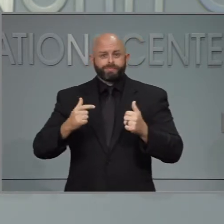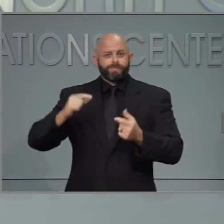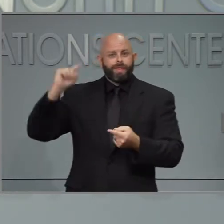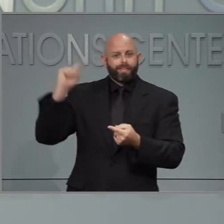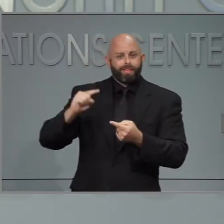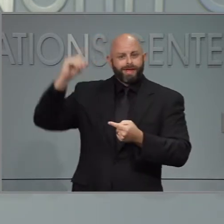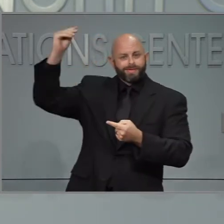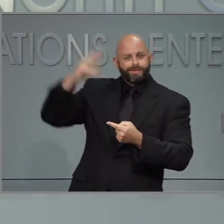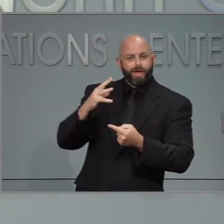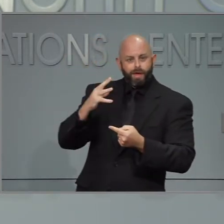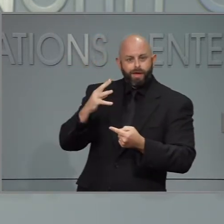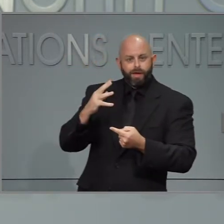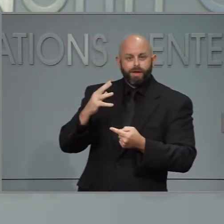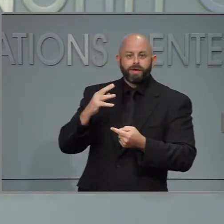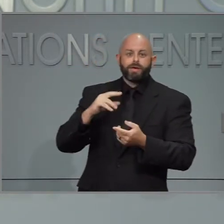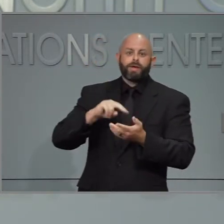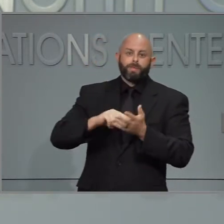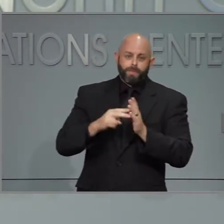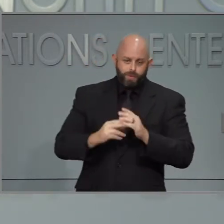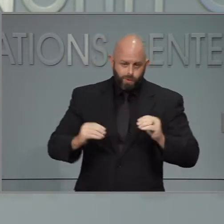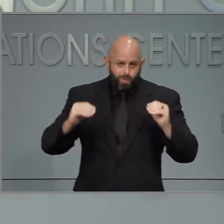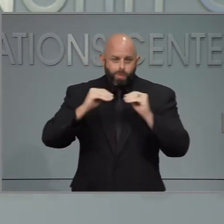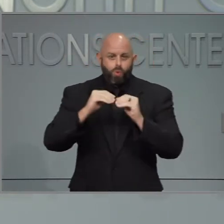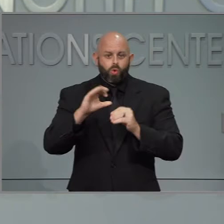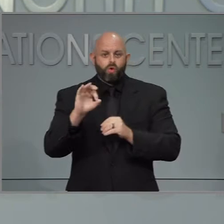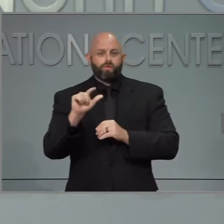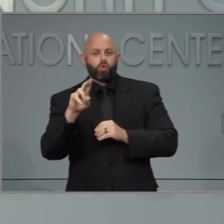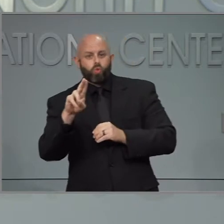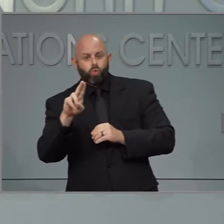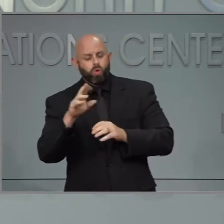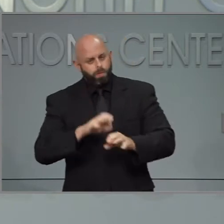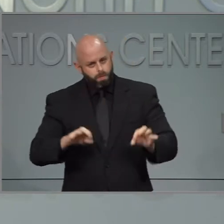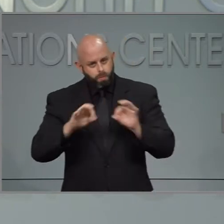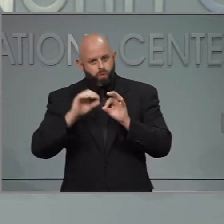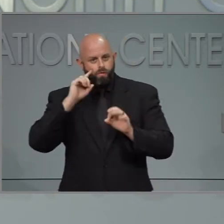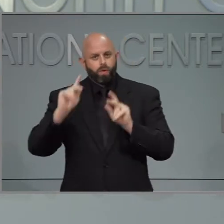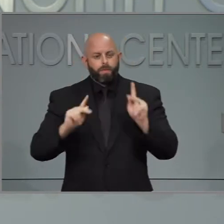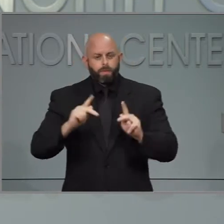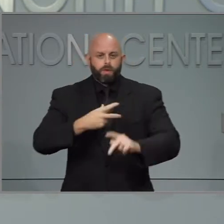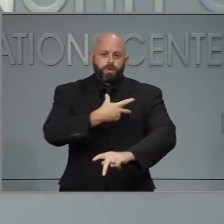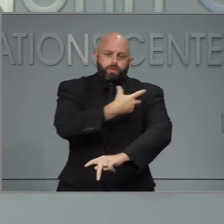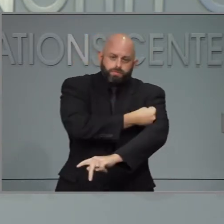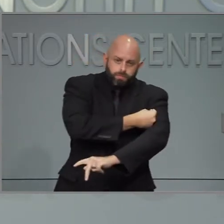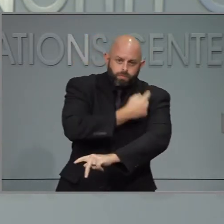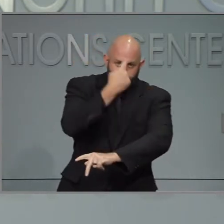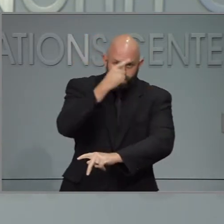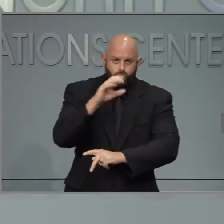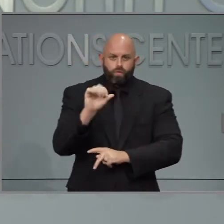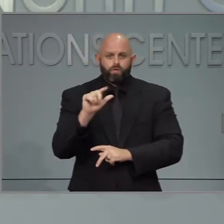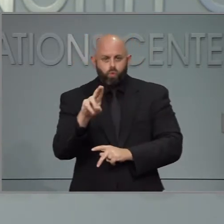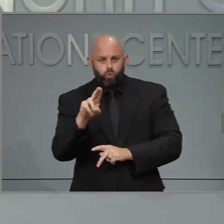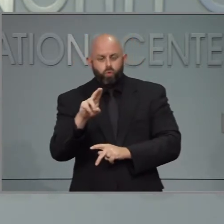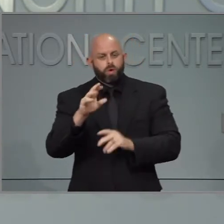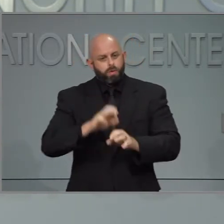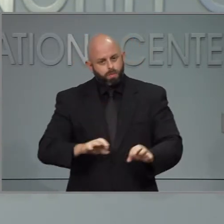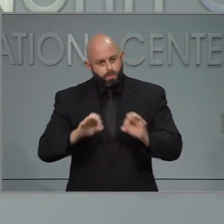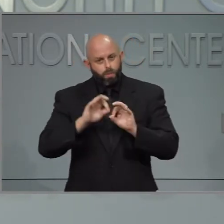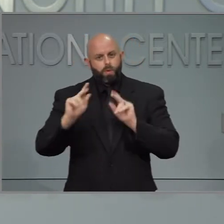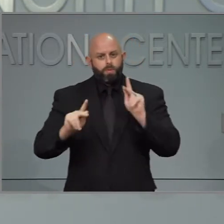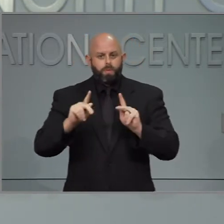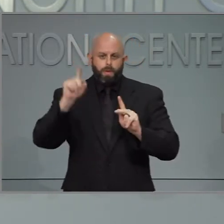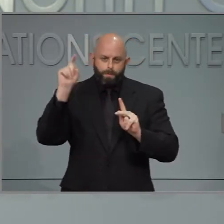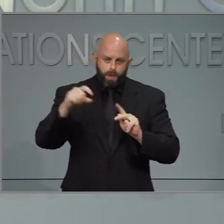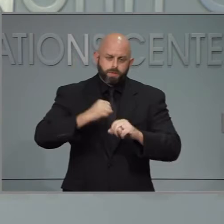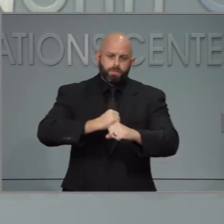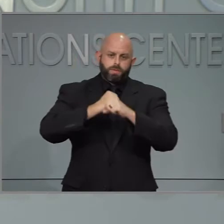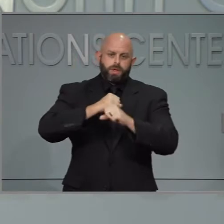poner la temperatura más fría y es importante que la gente se ponga la vacuna de influenza y que nos cuidemos